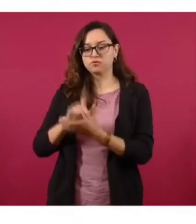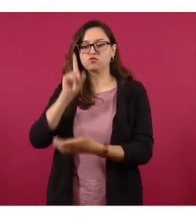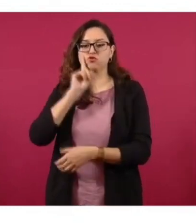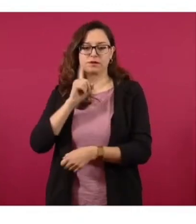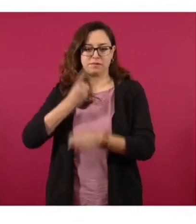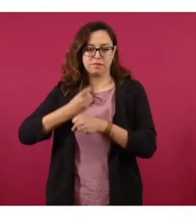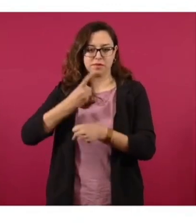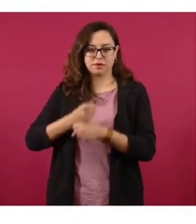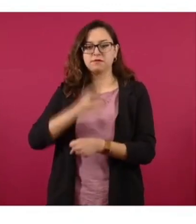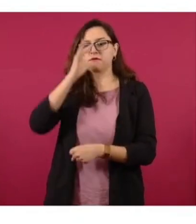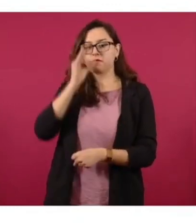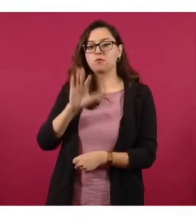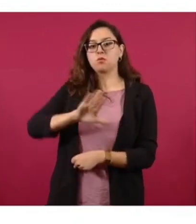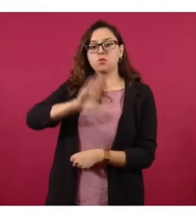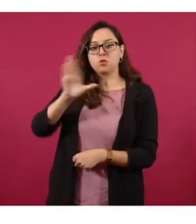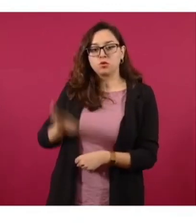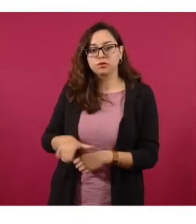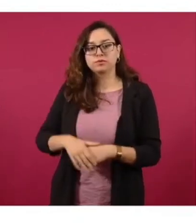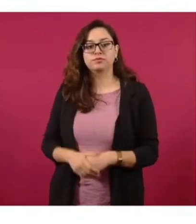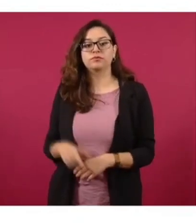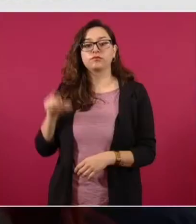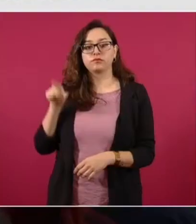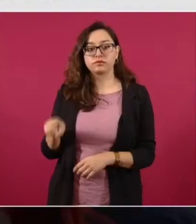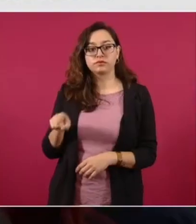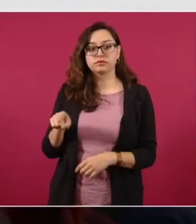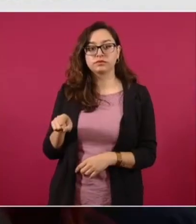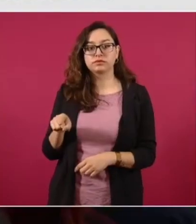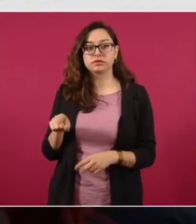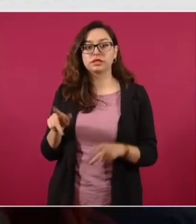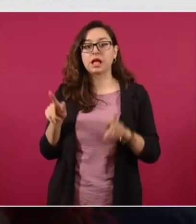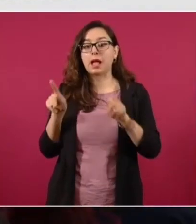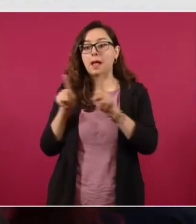y esta era prima hermana